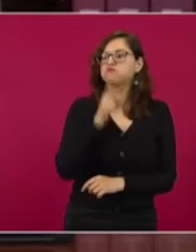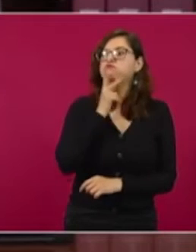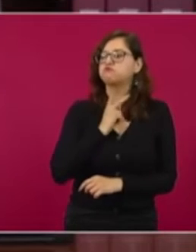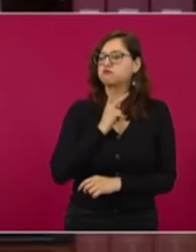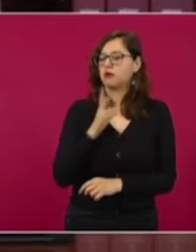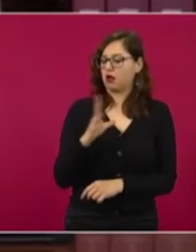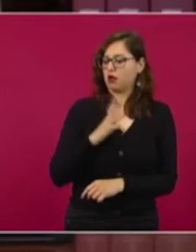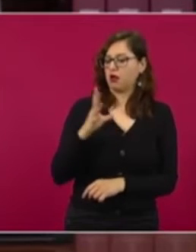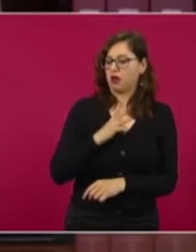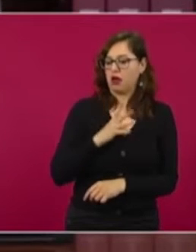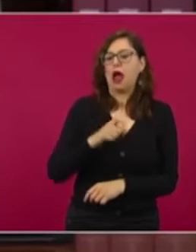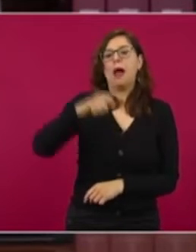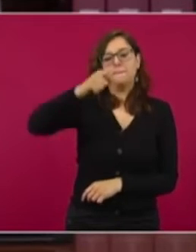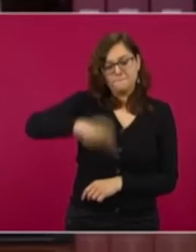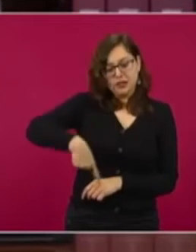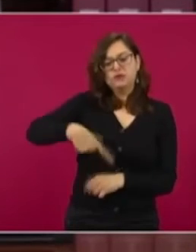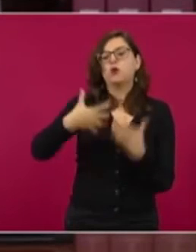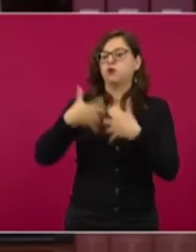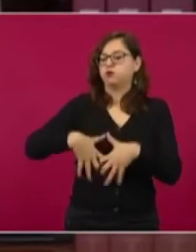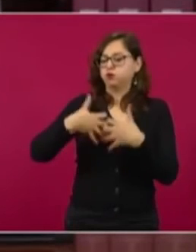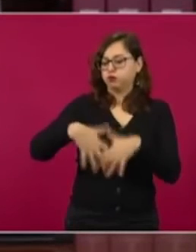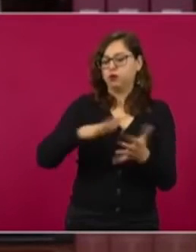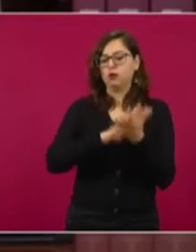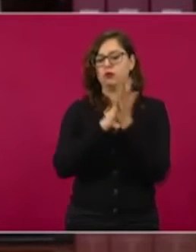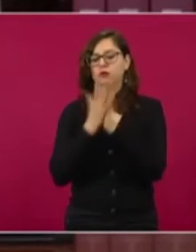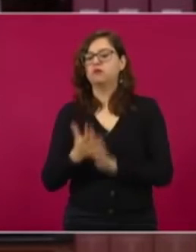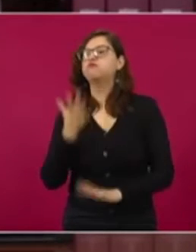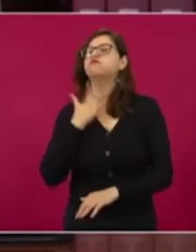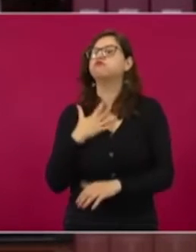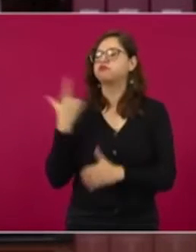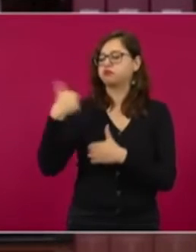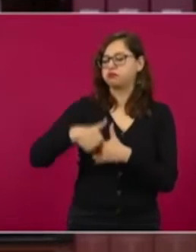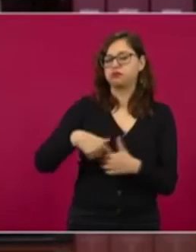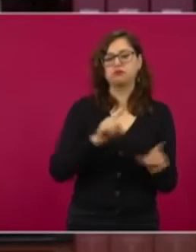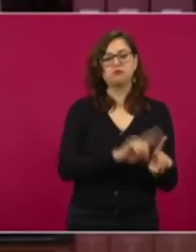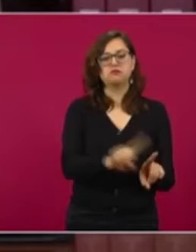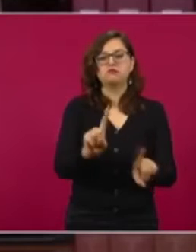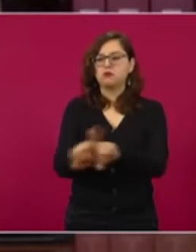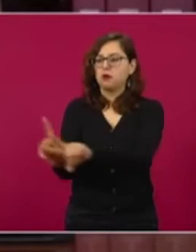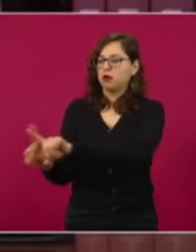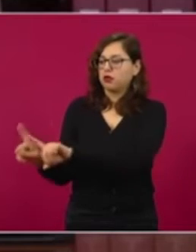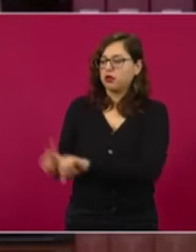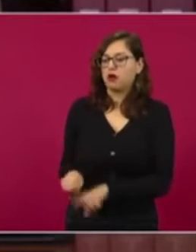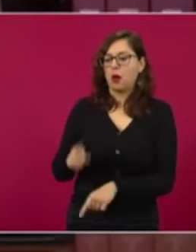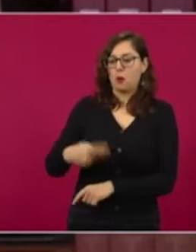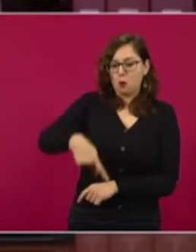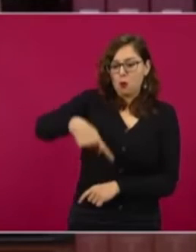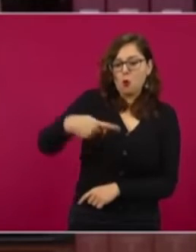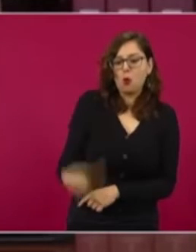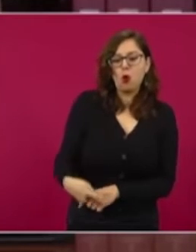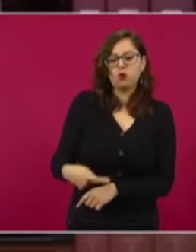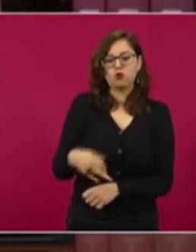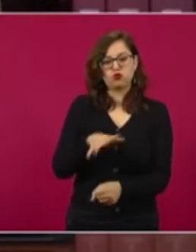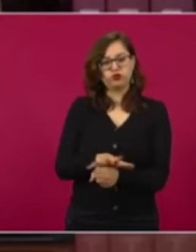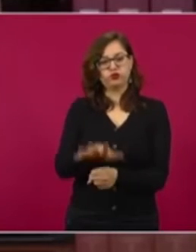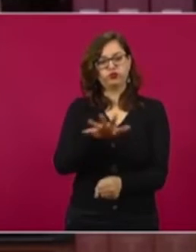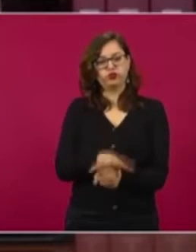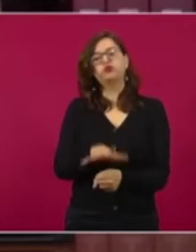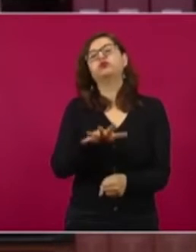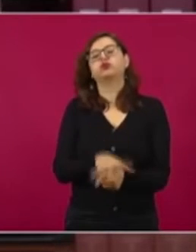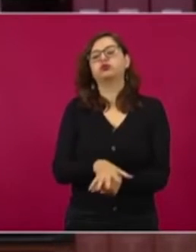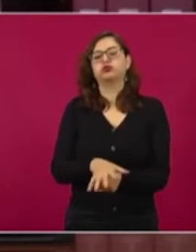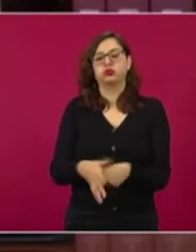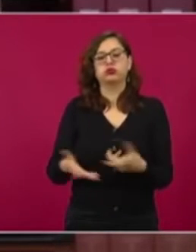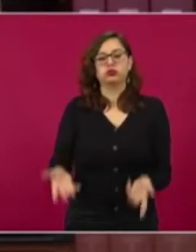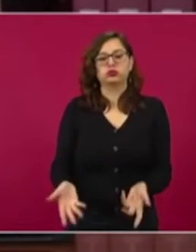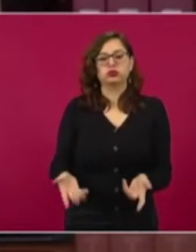gasolinas, el diésel, otros petrolíferos, para ser autosuficientes y